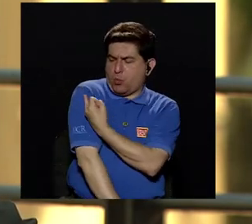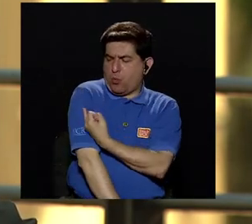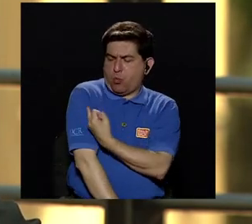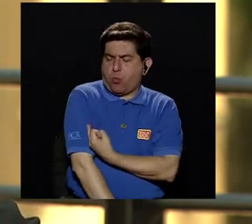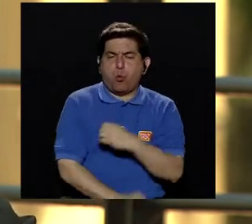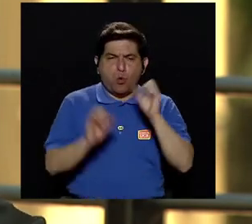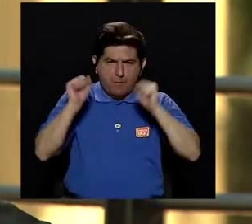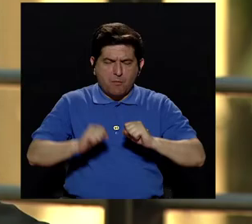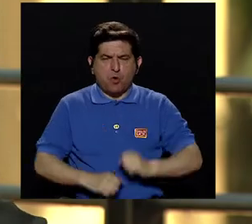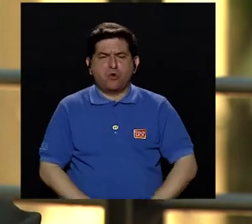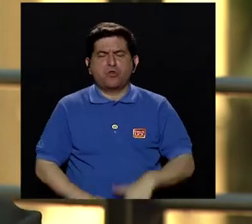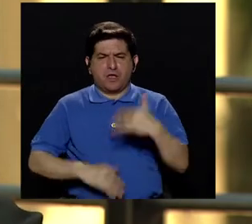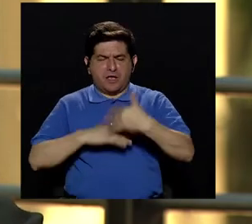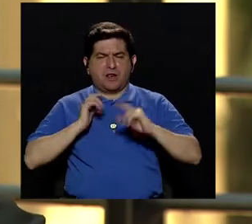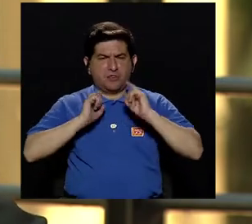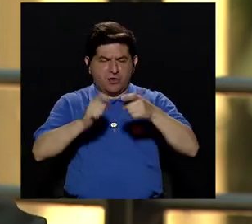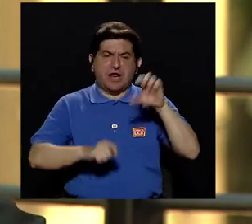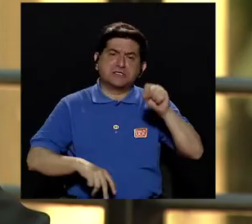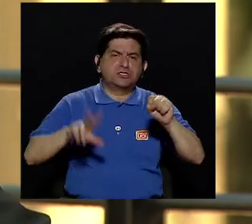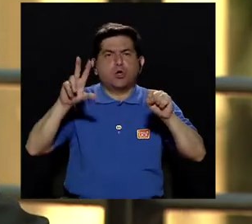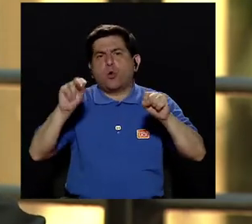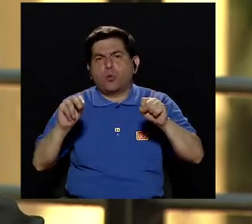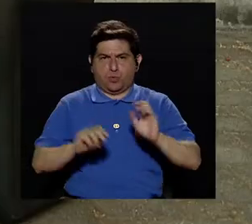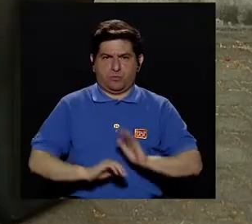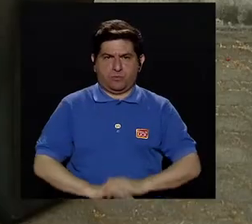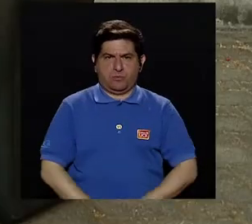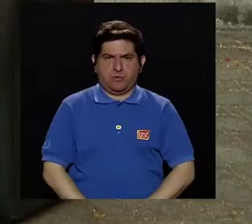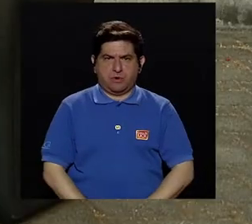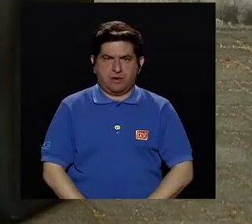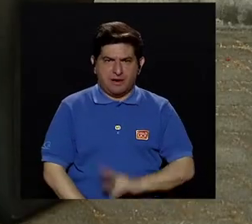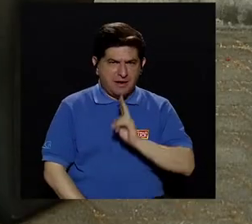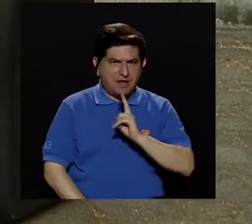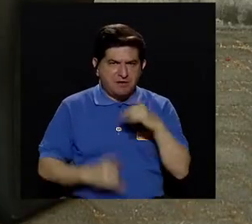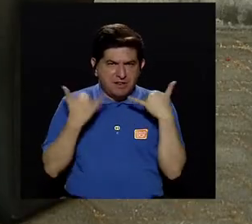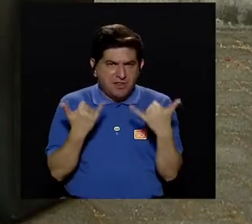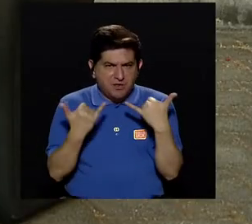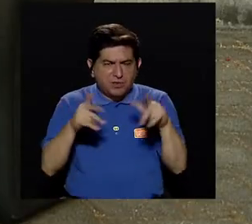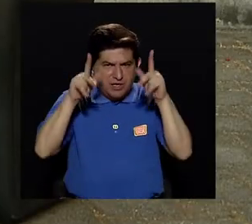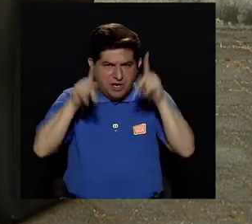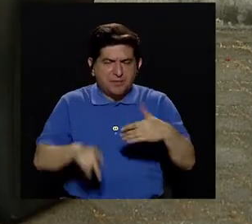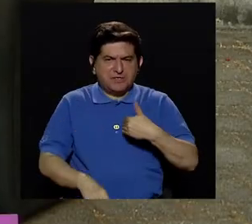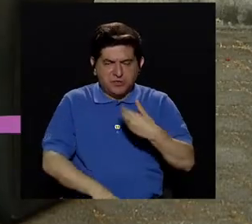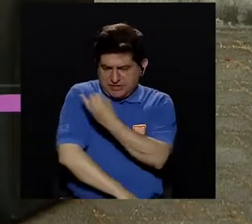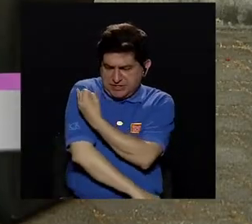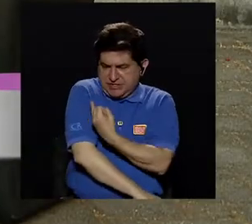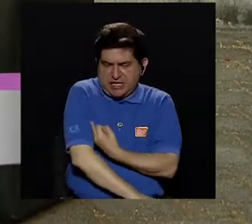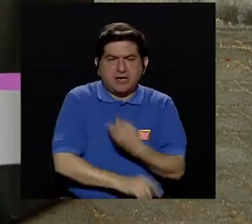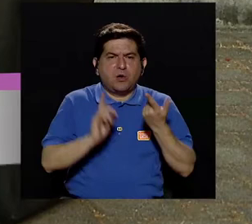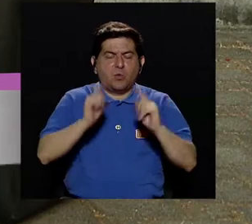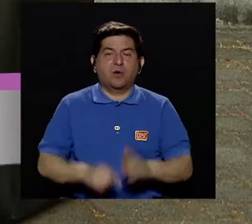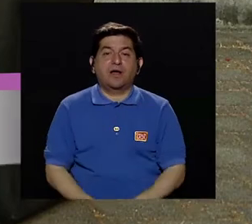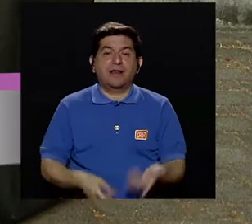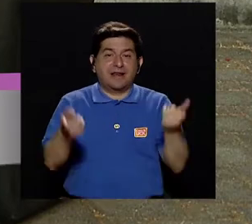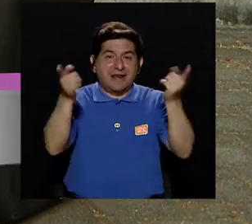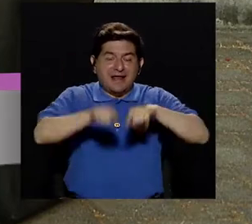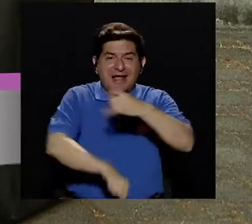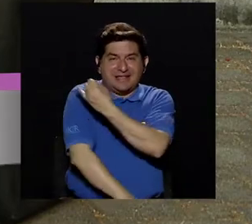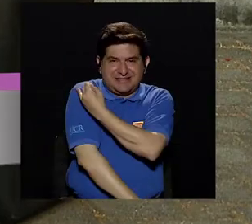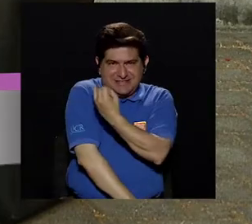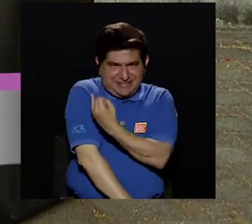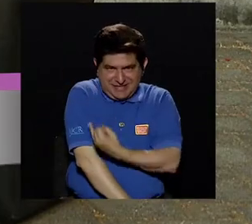puedo donar, que sí, que no, que dijeron que sí, que dijeron que no. ¿Cuál es al día de hoy la realidad para las personas que tienen un tatuaje? Para los casos